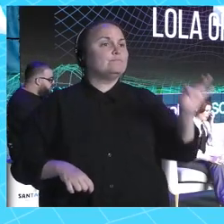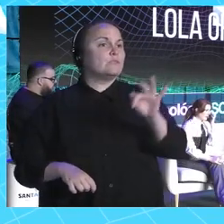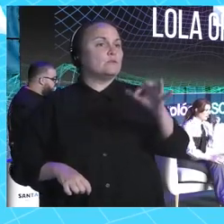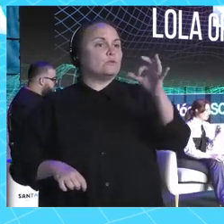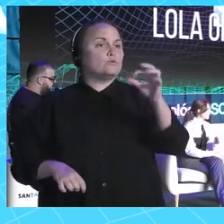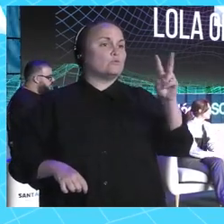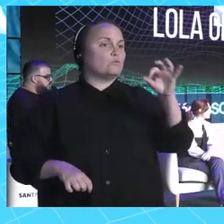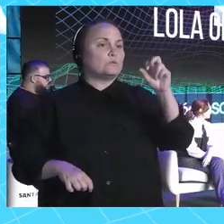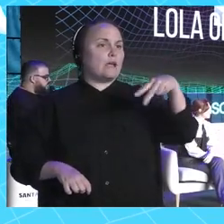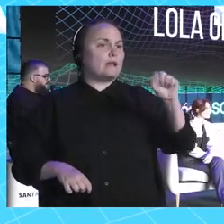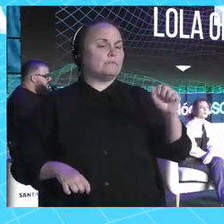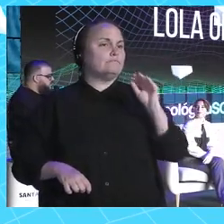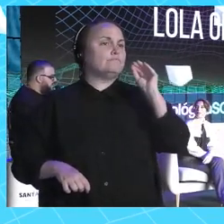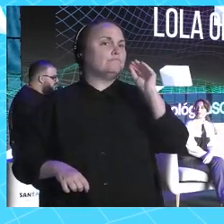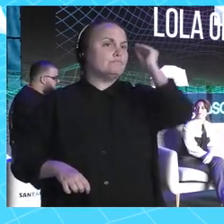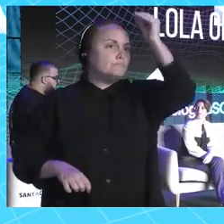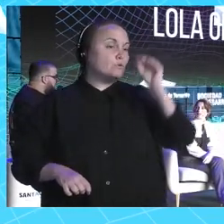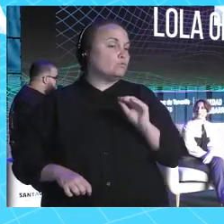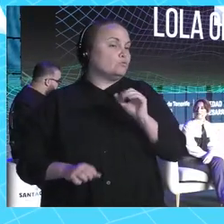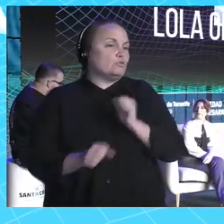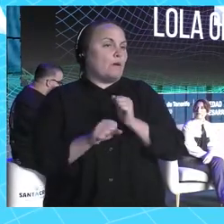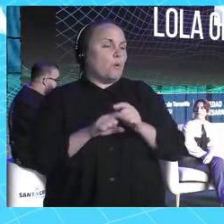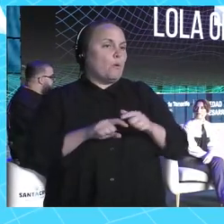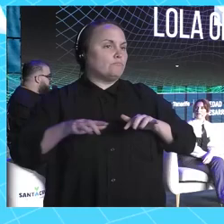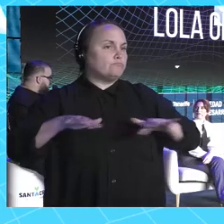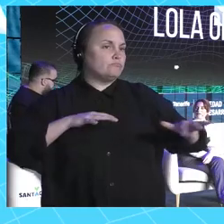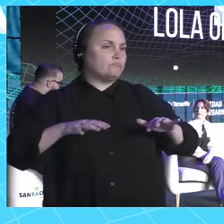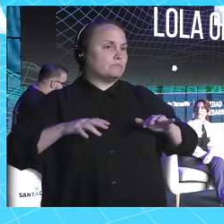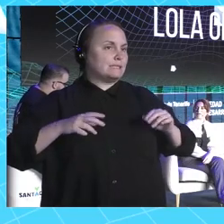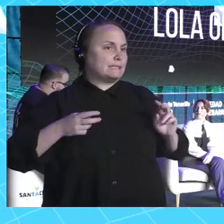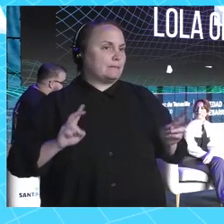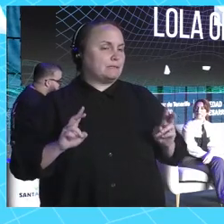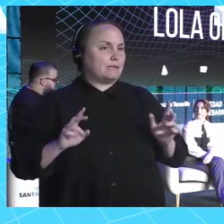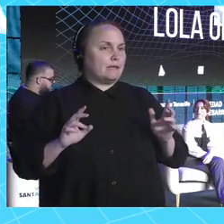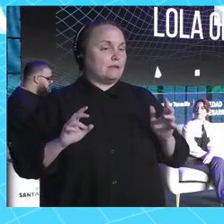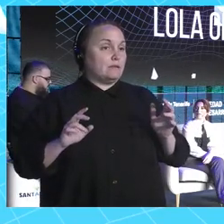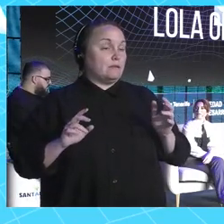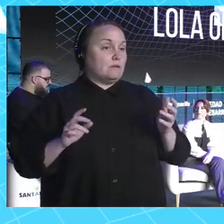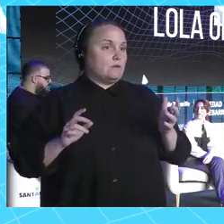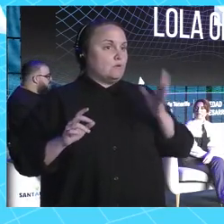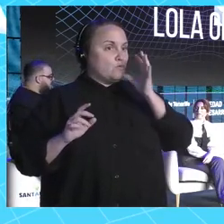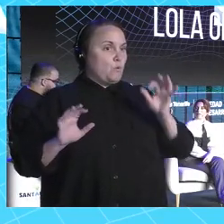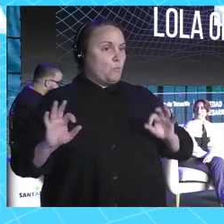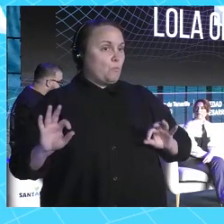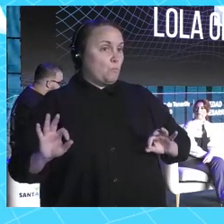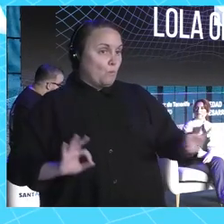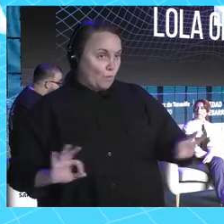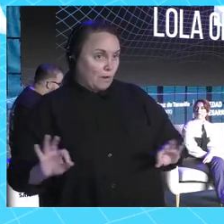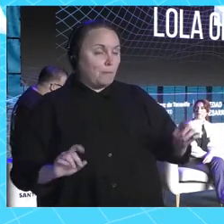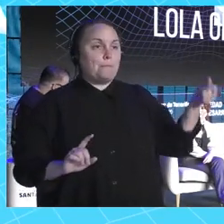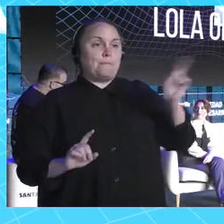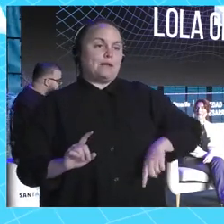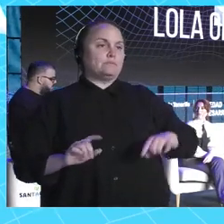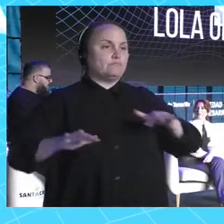tiene por ejemplo pues todo el trabajo que haces como activista Porque además de ser modelo eres